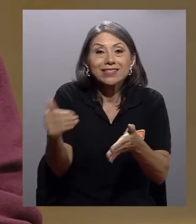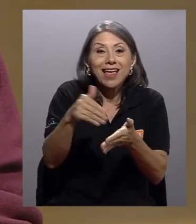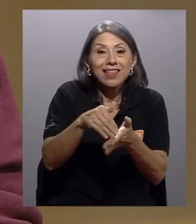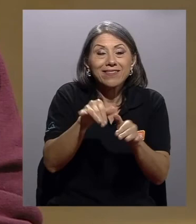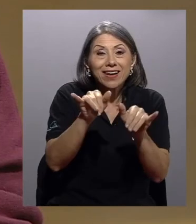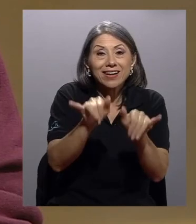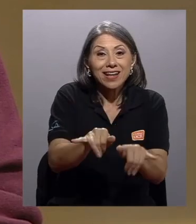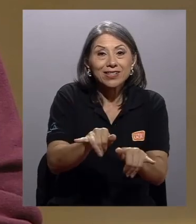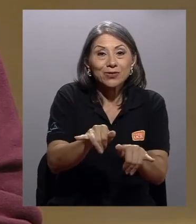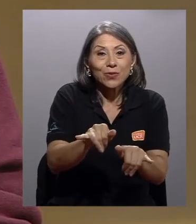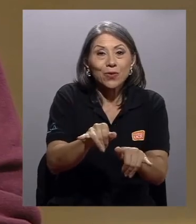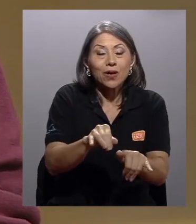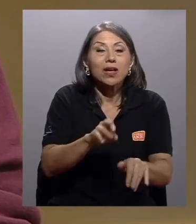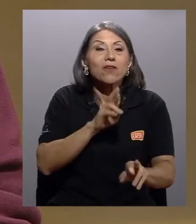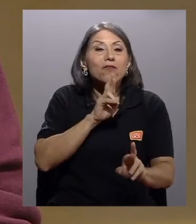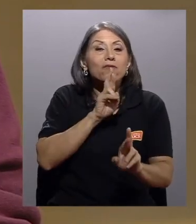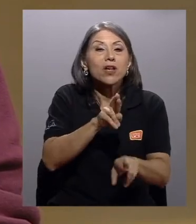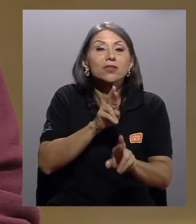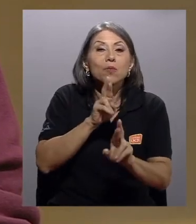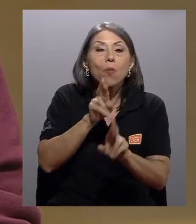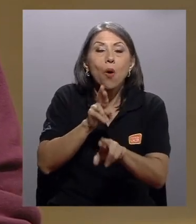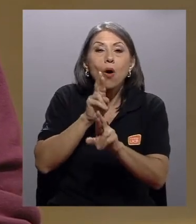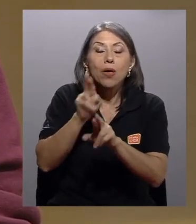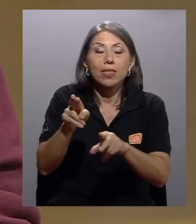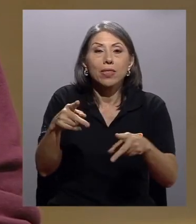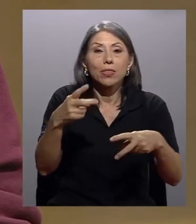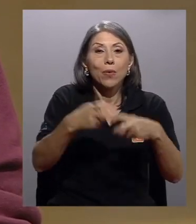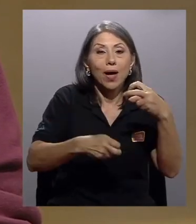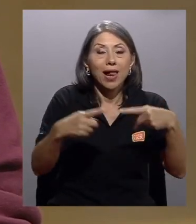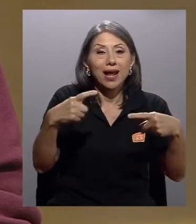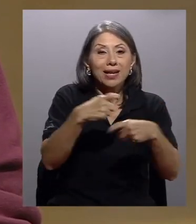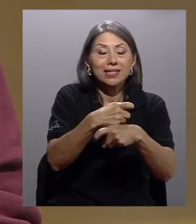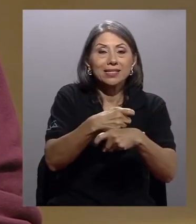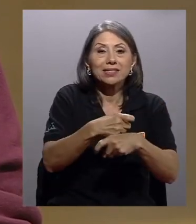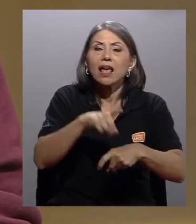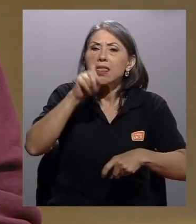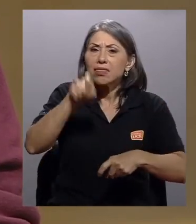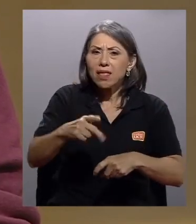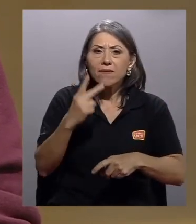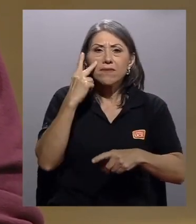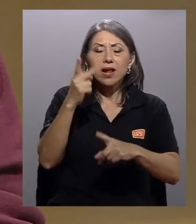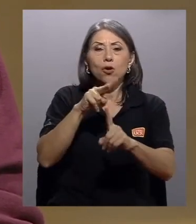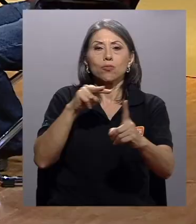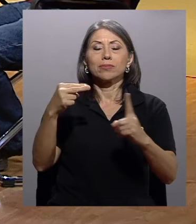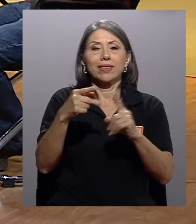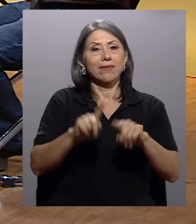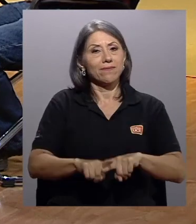dándole respuestas a la crisis. Y eso yo creo que hay que mirarlo con otros ojos, ¿no? Claro.